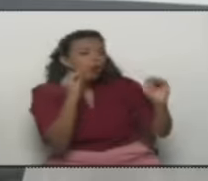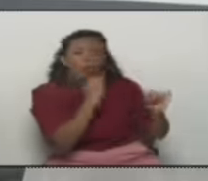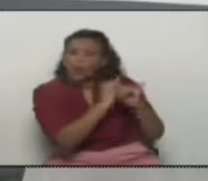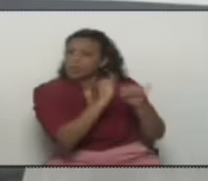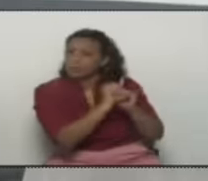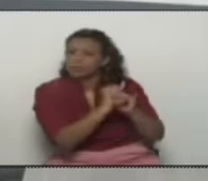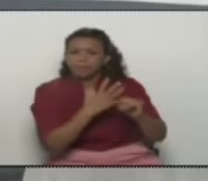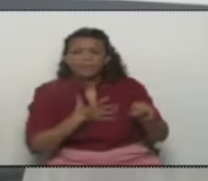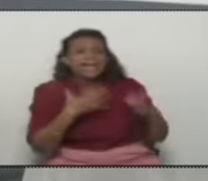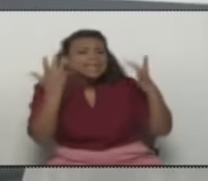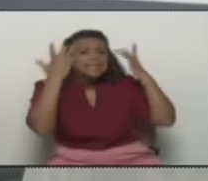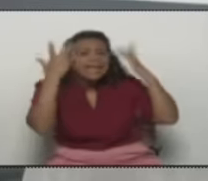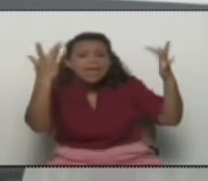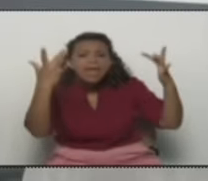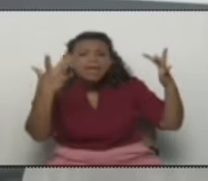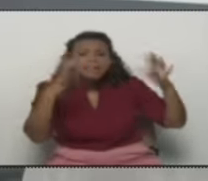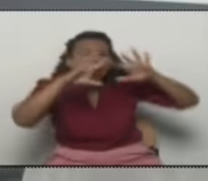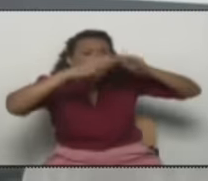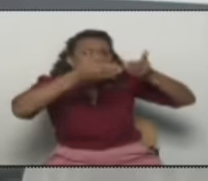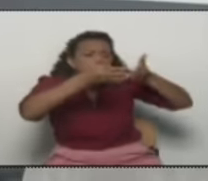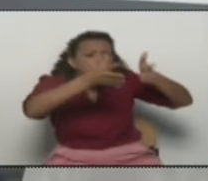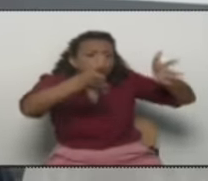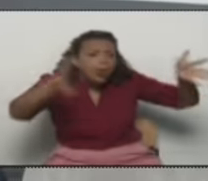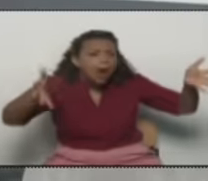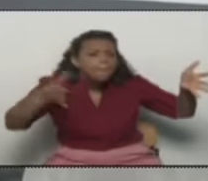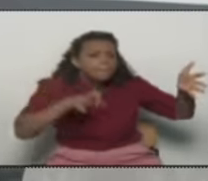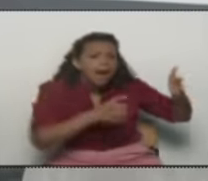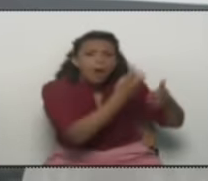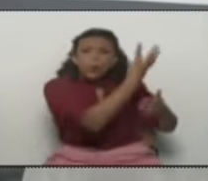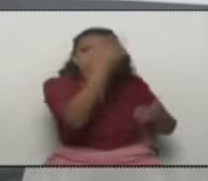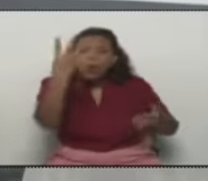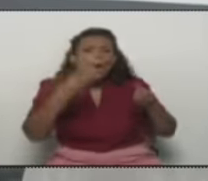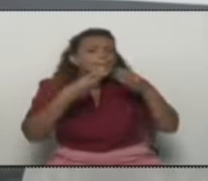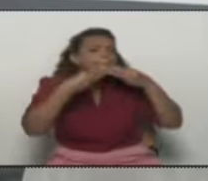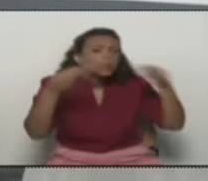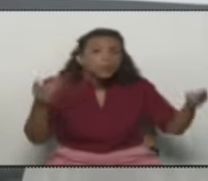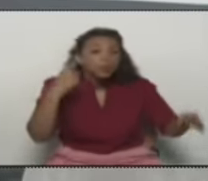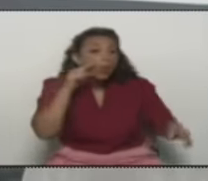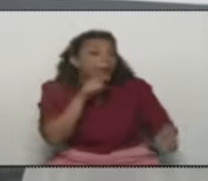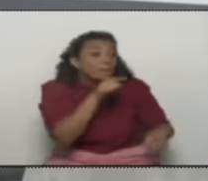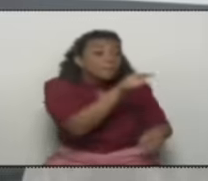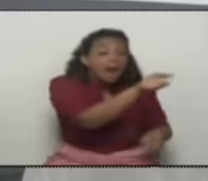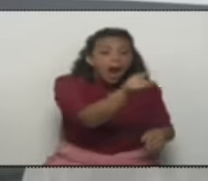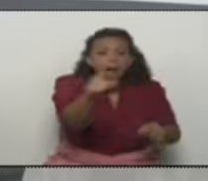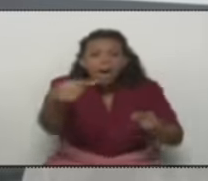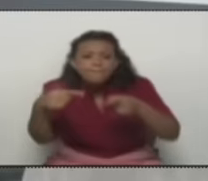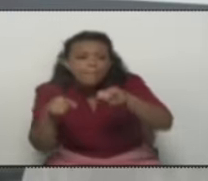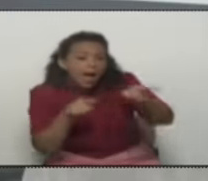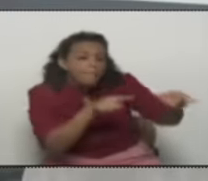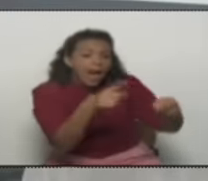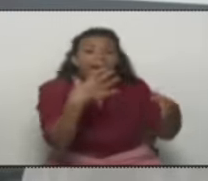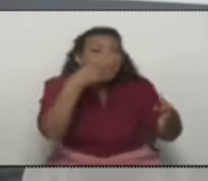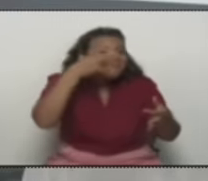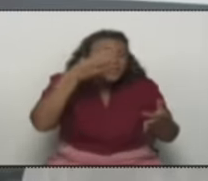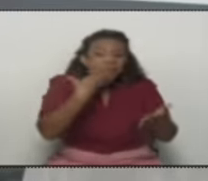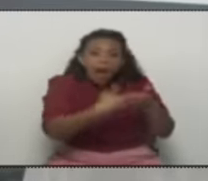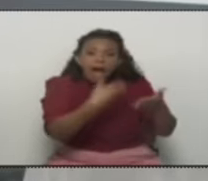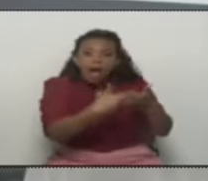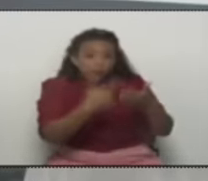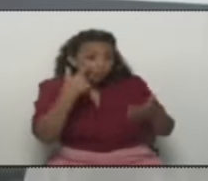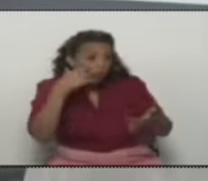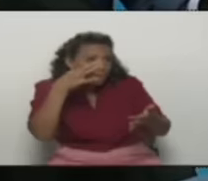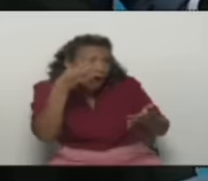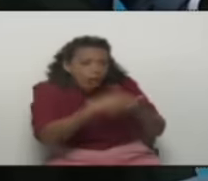lo que se llama inteligencia de fuentes abiertas. Correcto. O sea, todo es público y todo, además, precisamente lo bueno que es público es que es verificable. O sea, nada, todo lo que nosotros